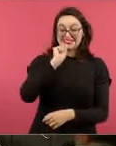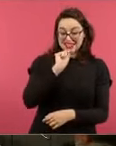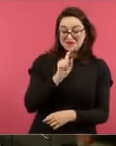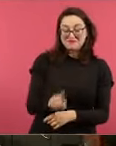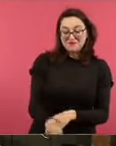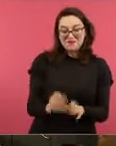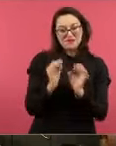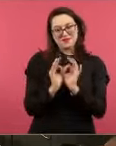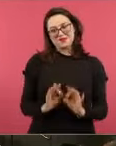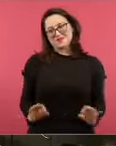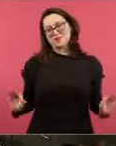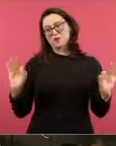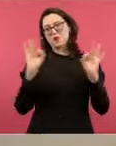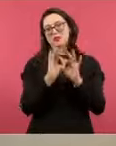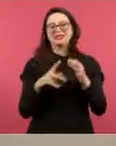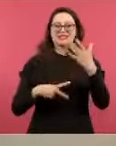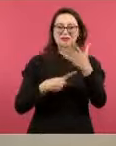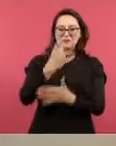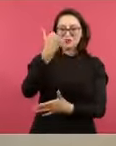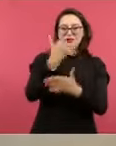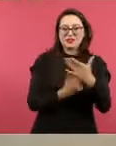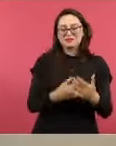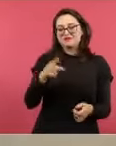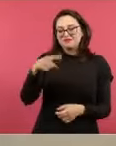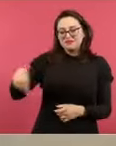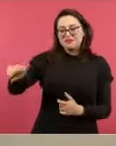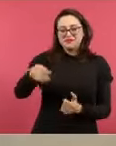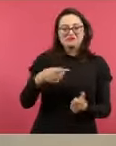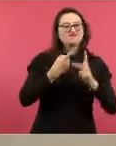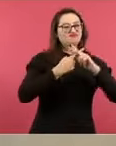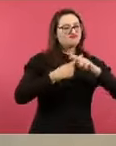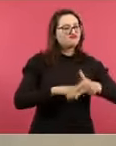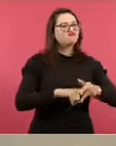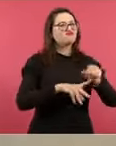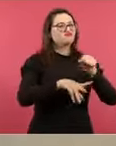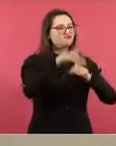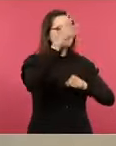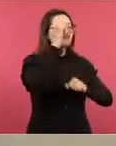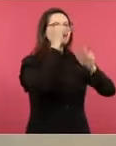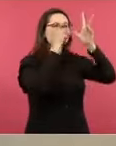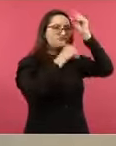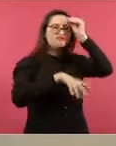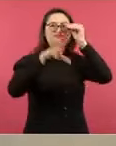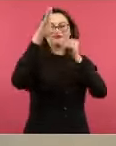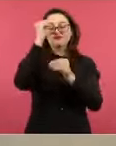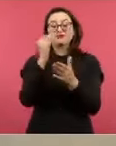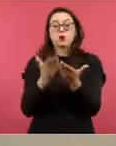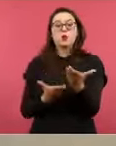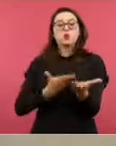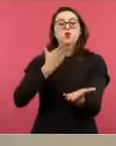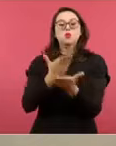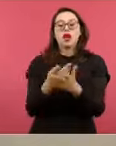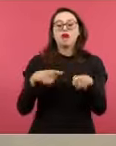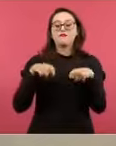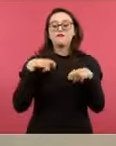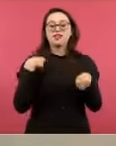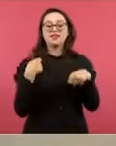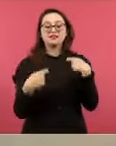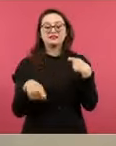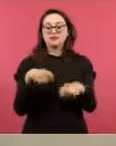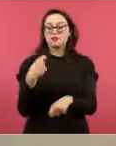interdisciplinarios los proyectos de aprendizaje, que son además una propuesta flexible que puede adaptarse